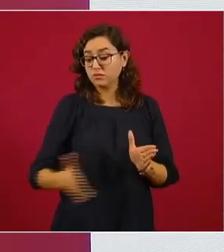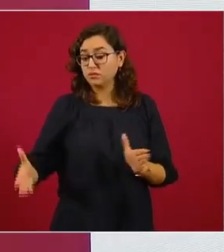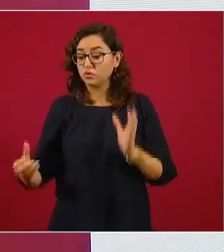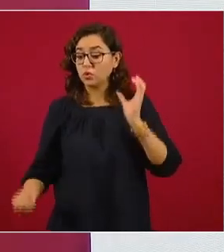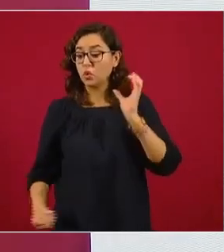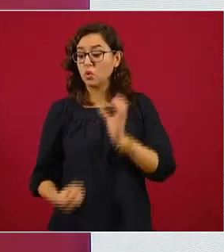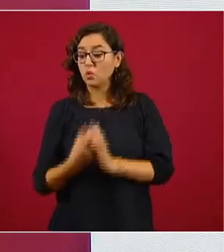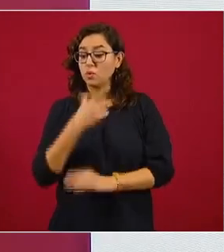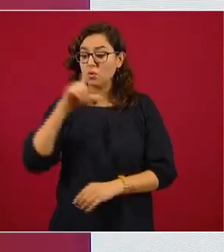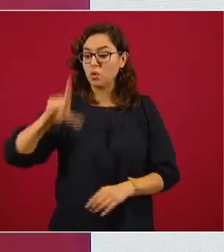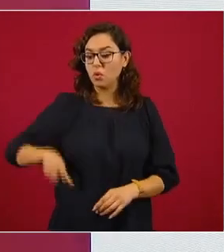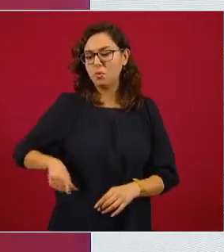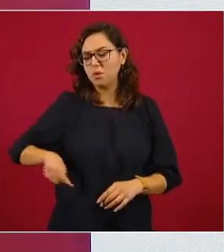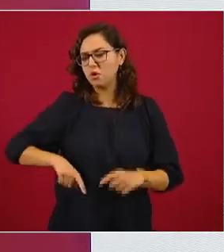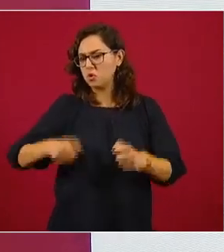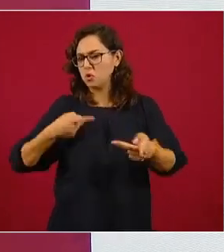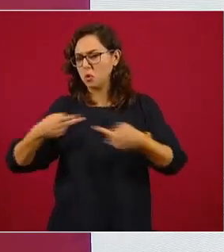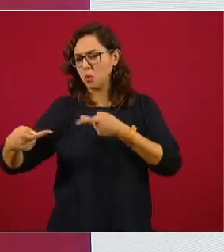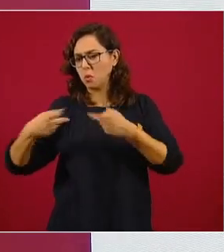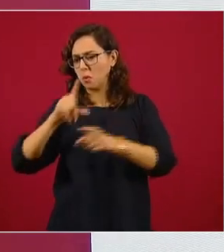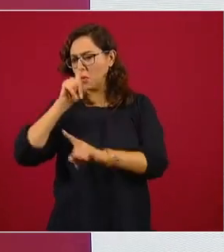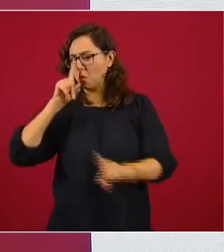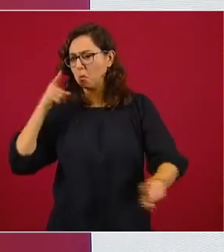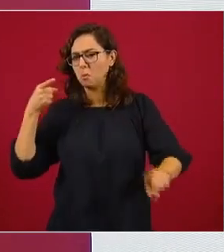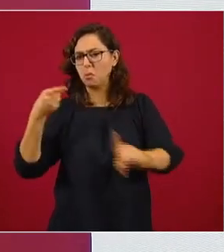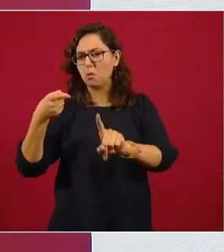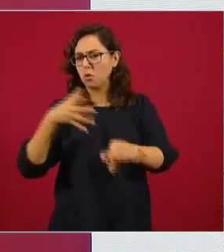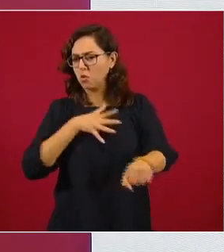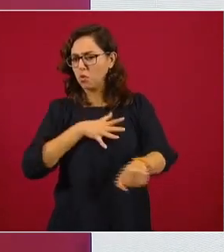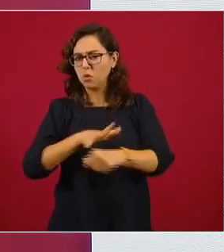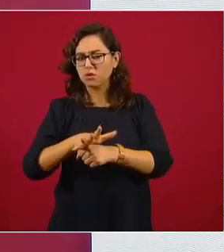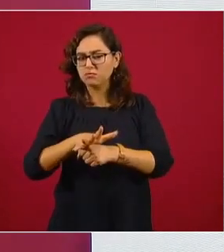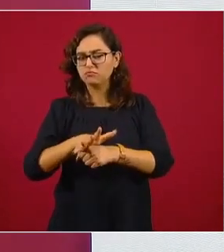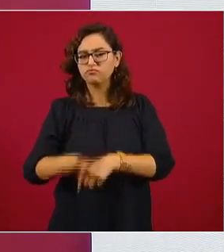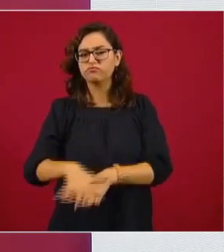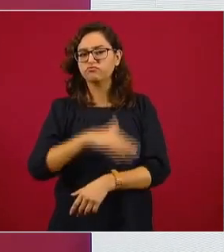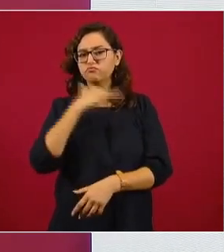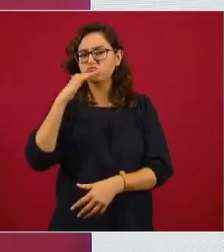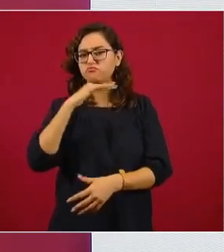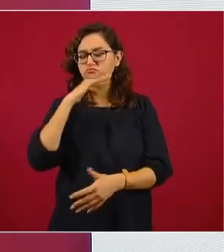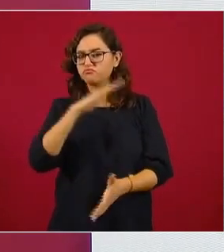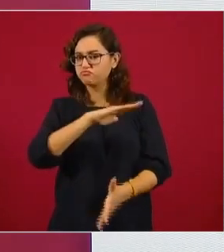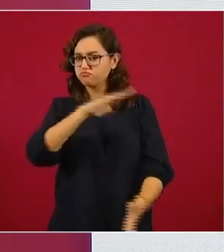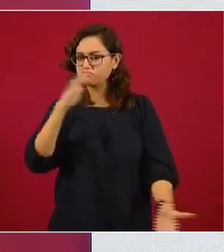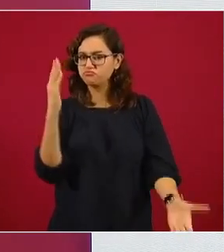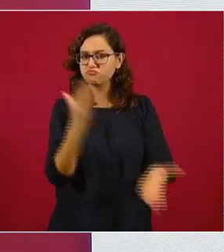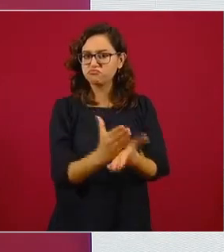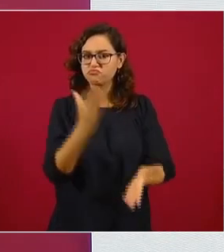respondo: acabar con la corrupción y con la impunidad.